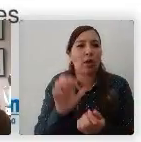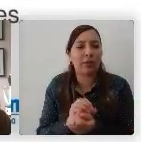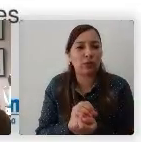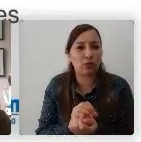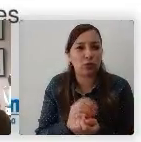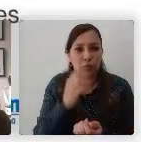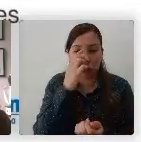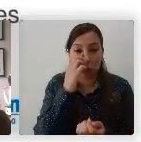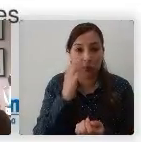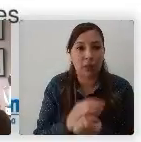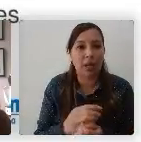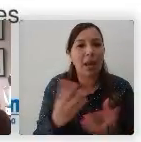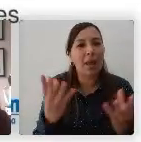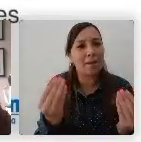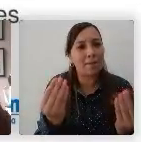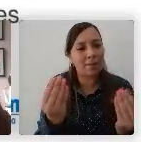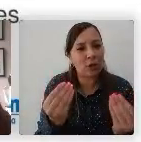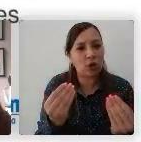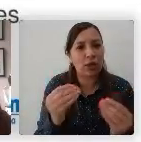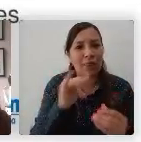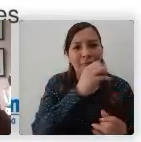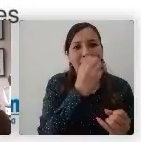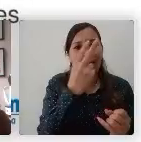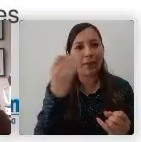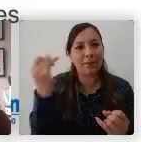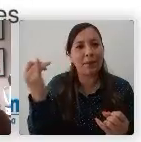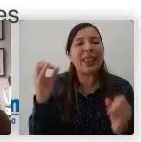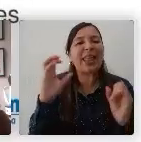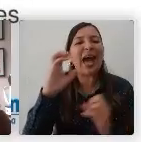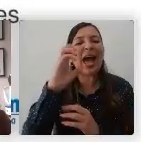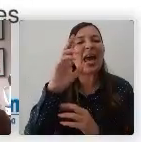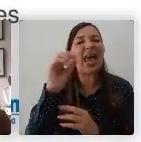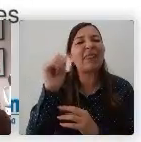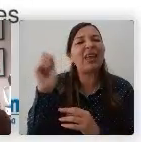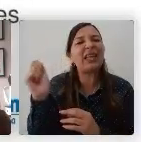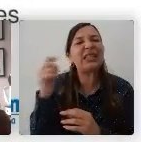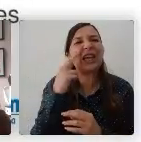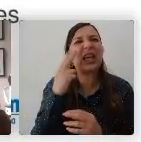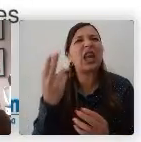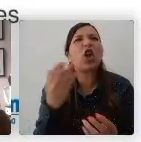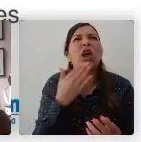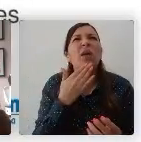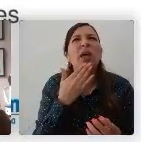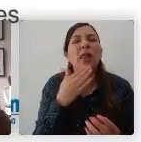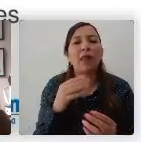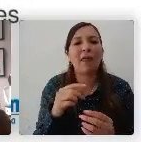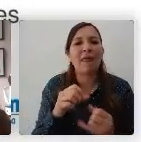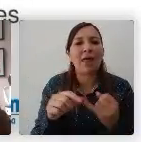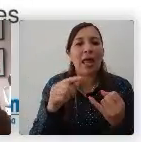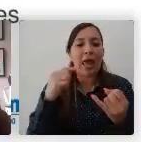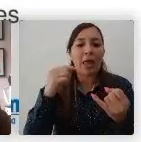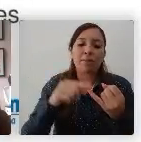mayoría de los emprendimientos tienen esta esta característica este desarrollo en el área libres